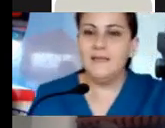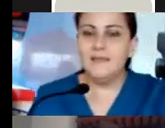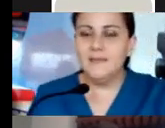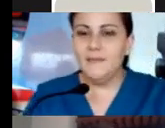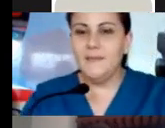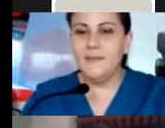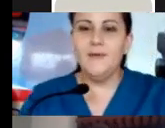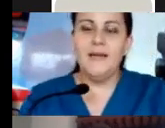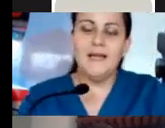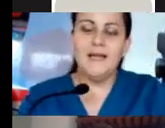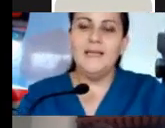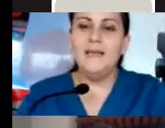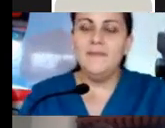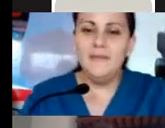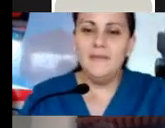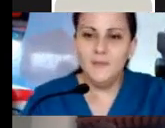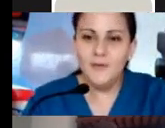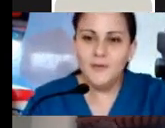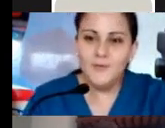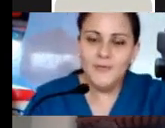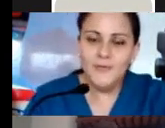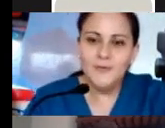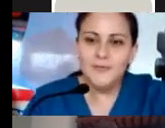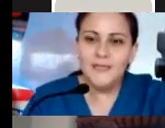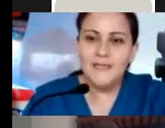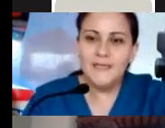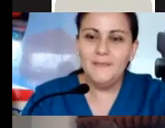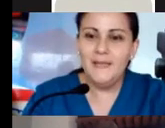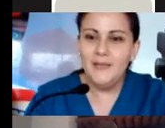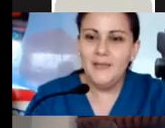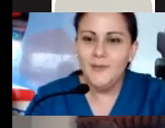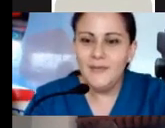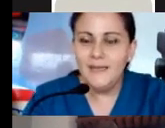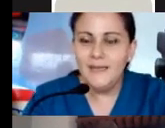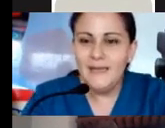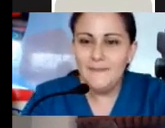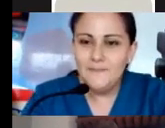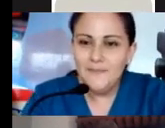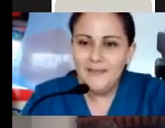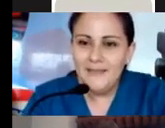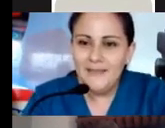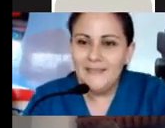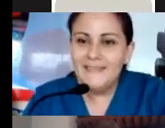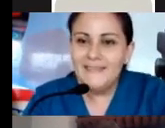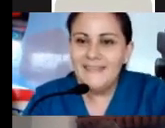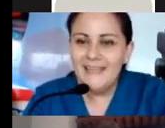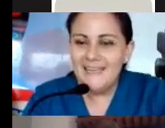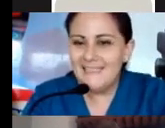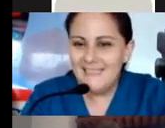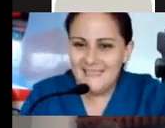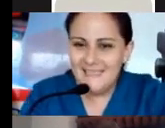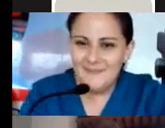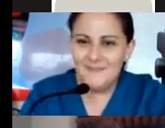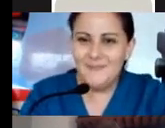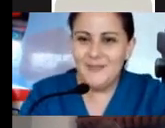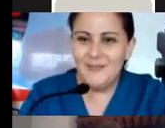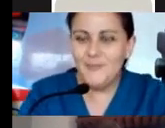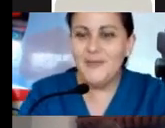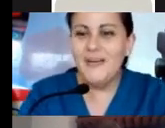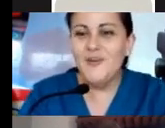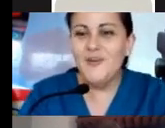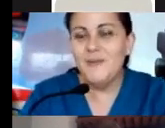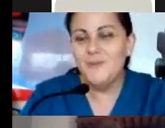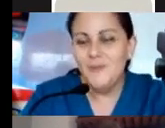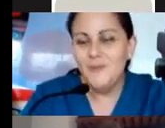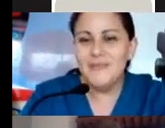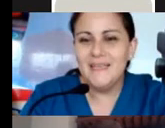Así es, para mejorar la calidad de vida, todos los cuidados y también lo de la identidad de la silla. Eso de